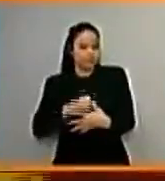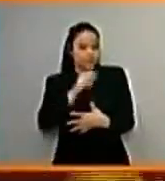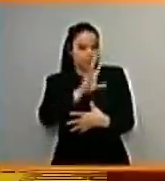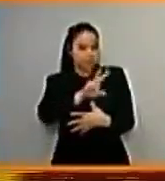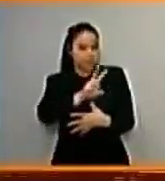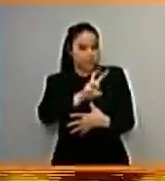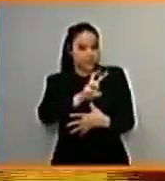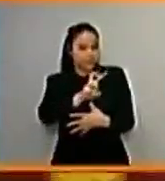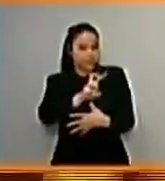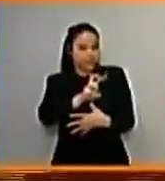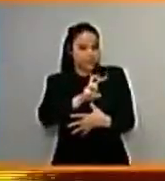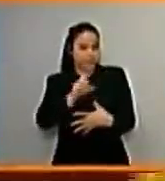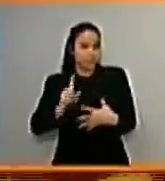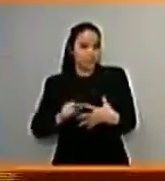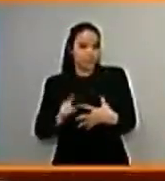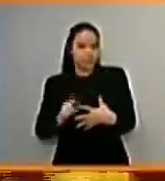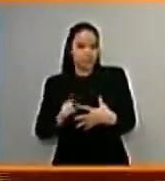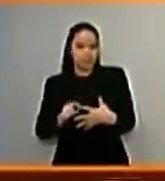16, segundo número.